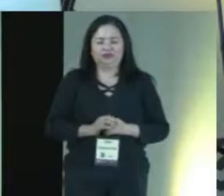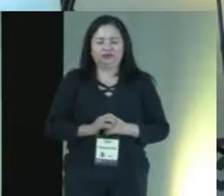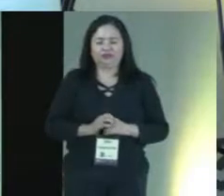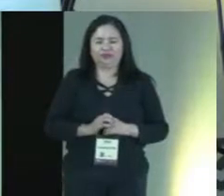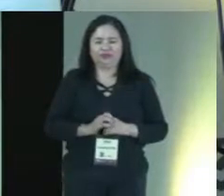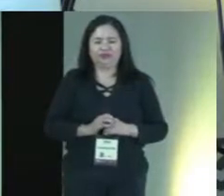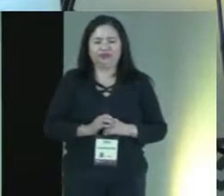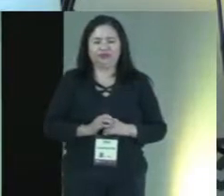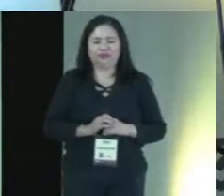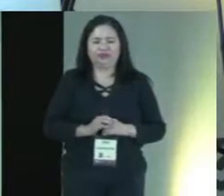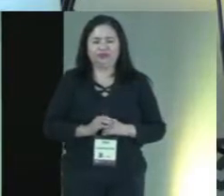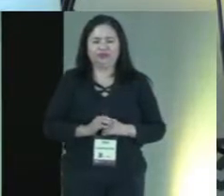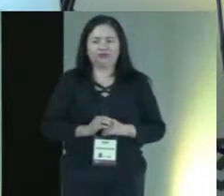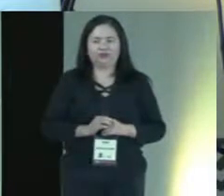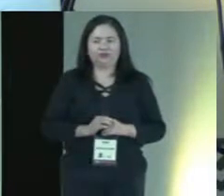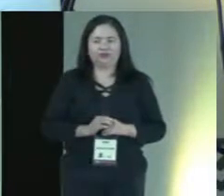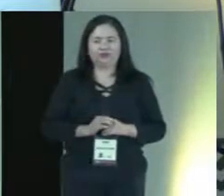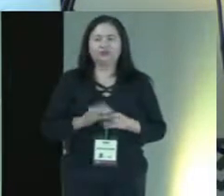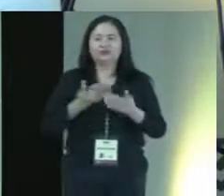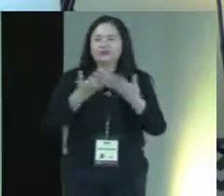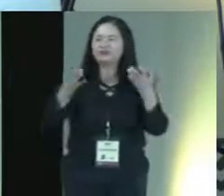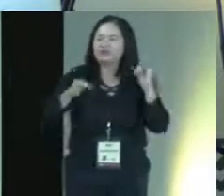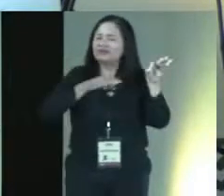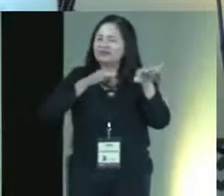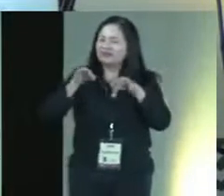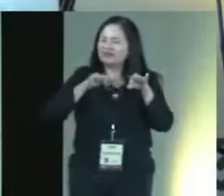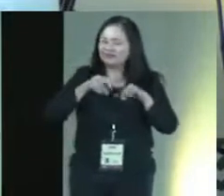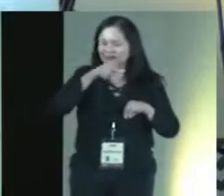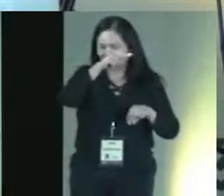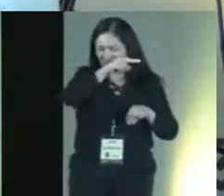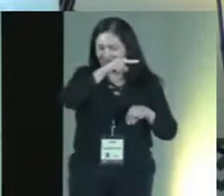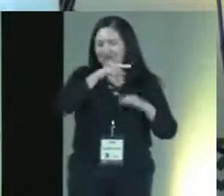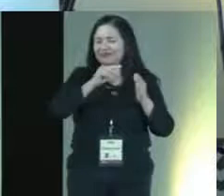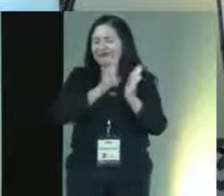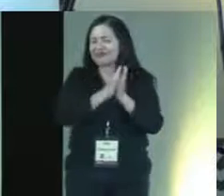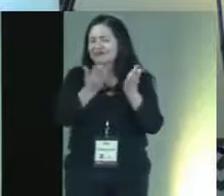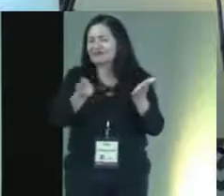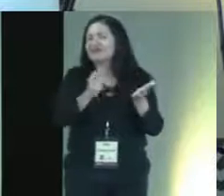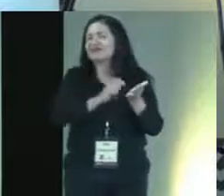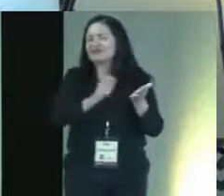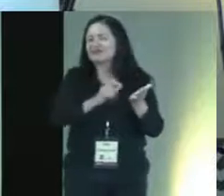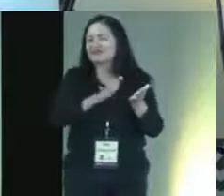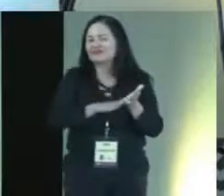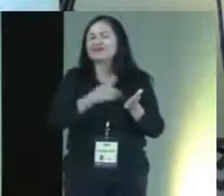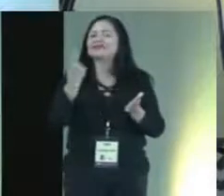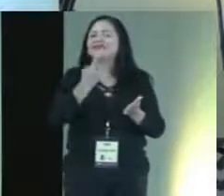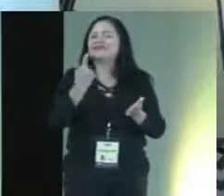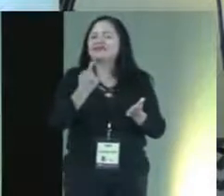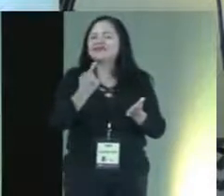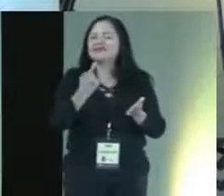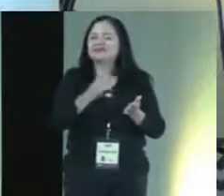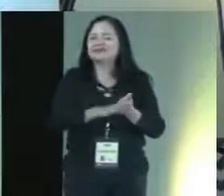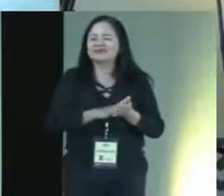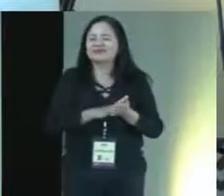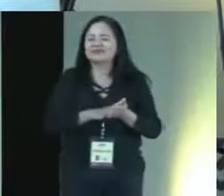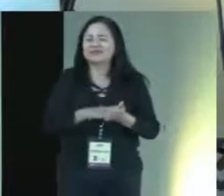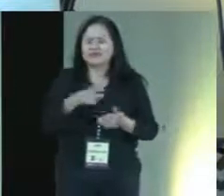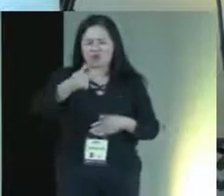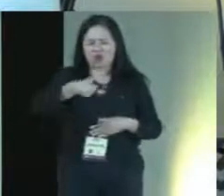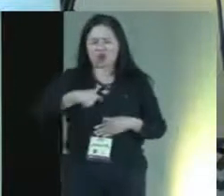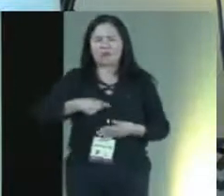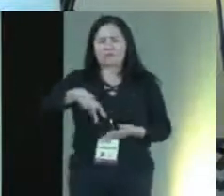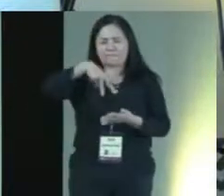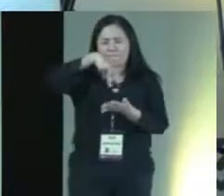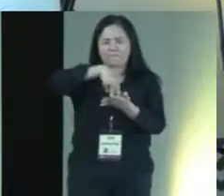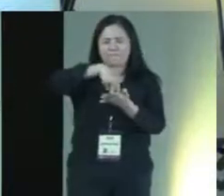De manera que el trabajo de Saúl es literalmente venir a levantarse y poner la frente y la